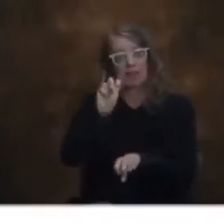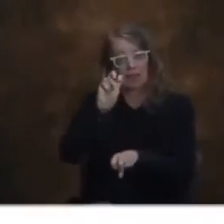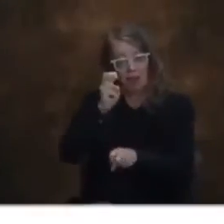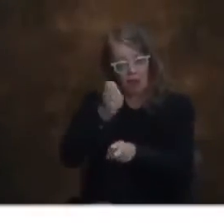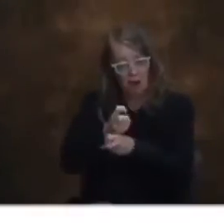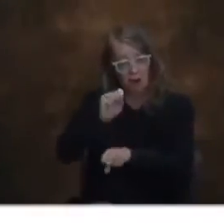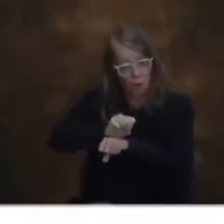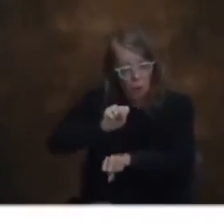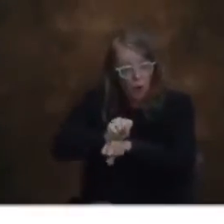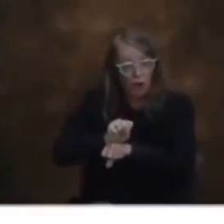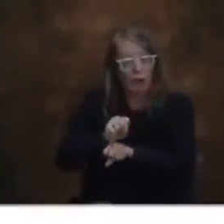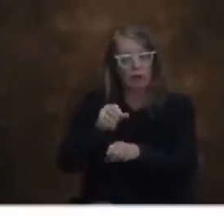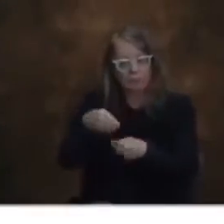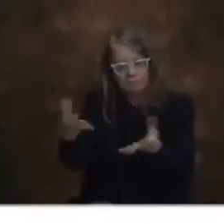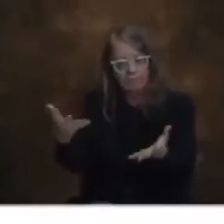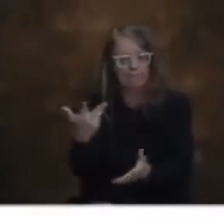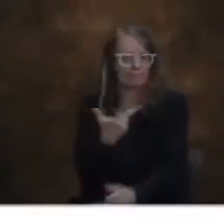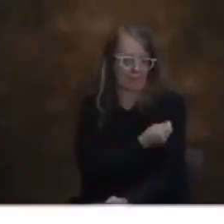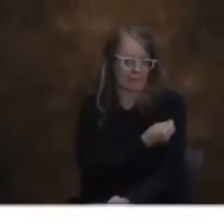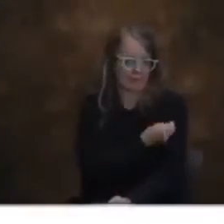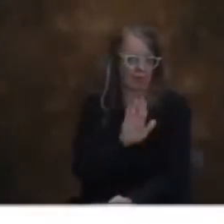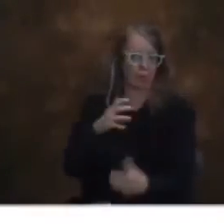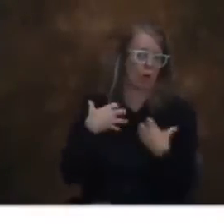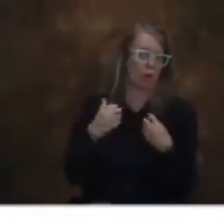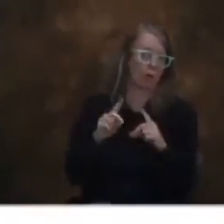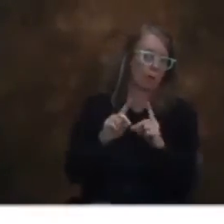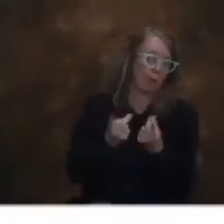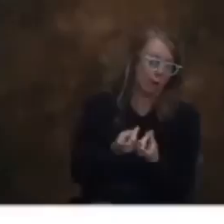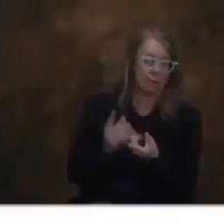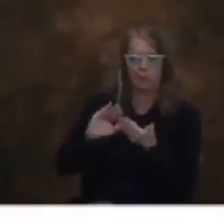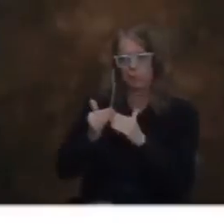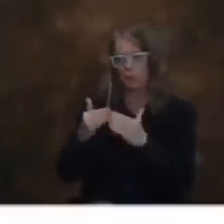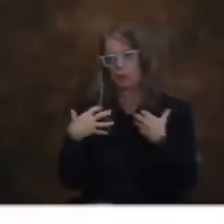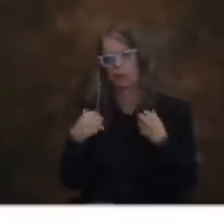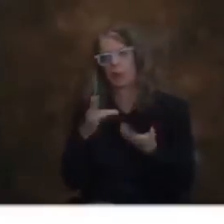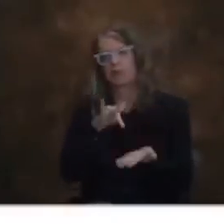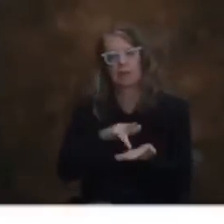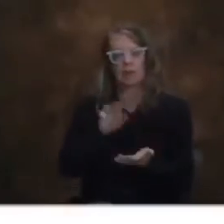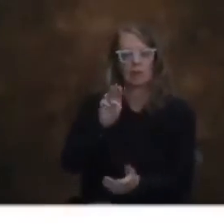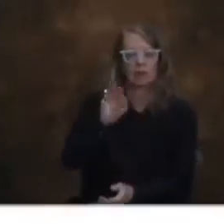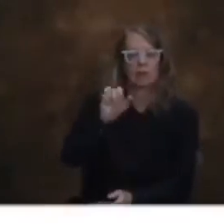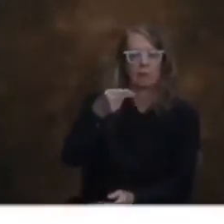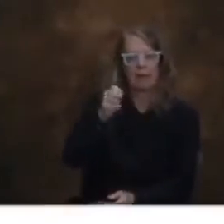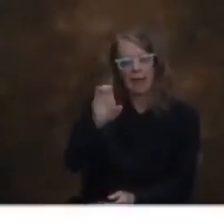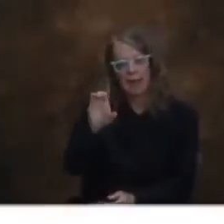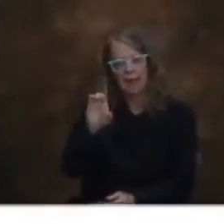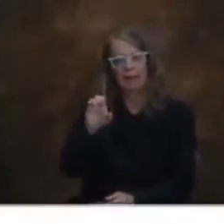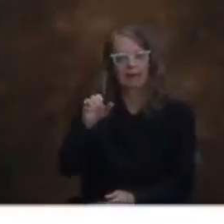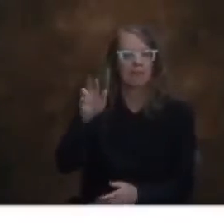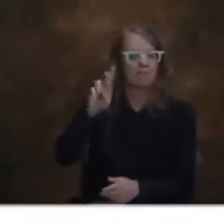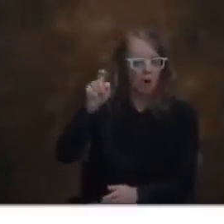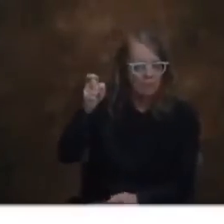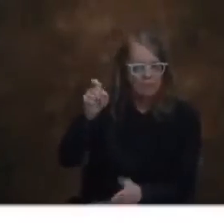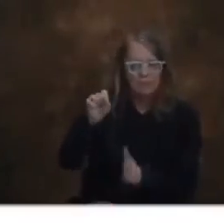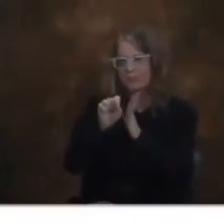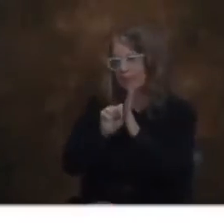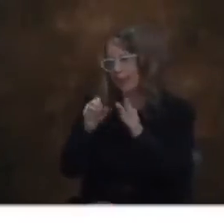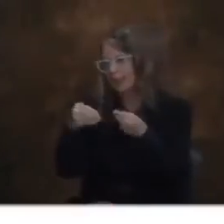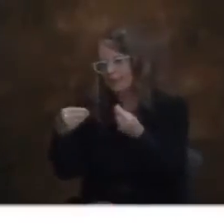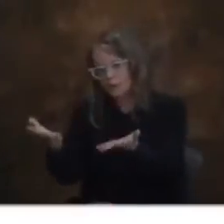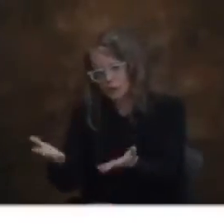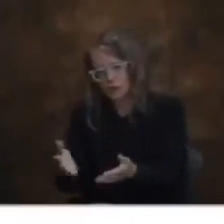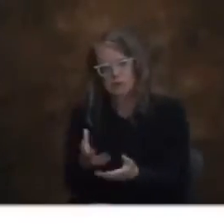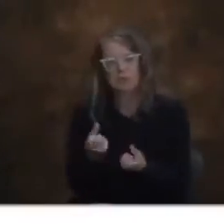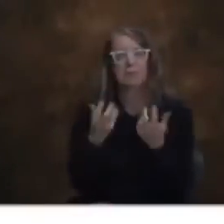no solamente el departamento de salud sino también centros de salud comunitarios vejez farmacias y proveedores estatales que están